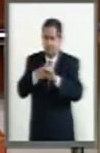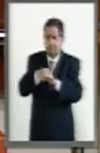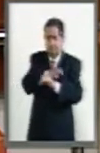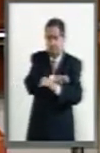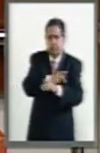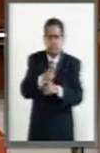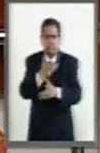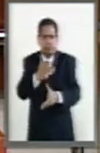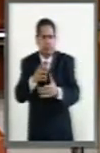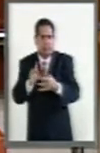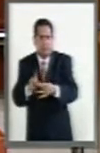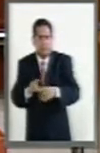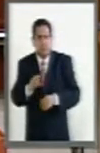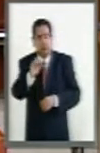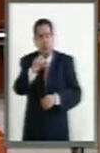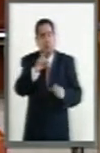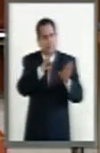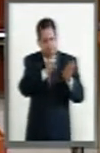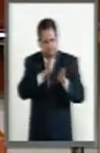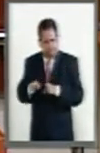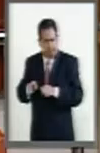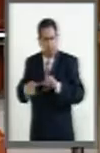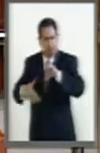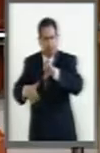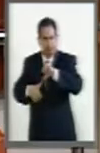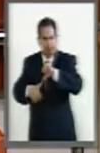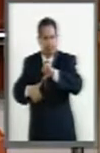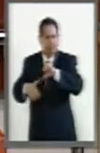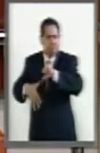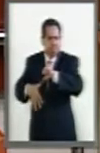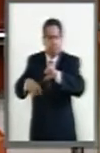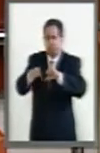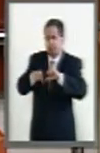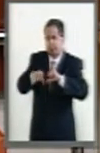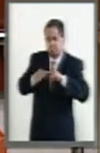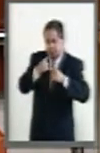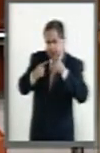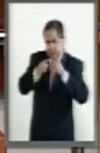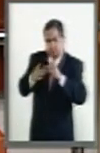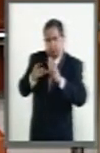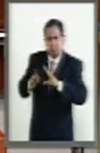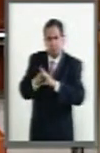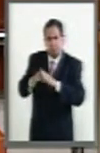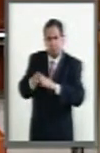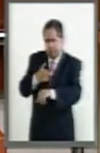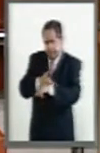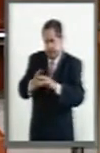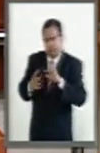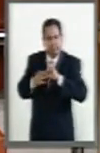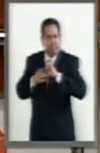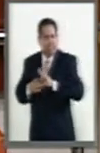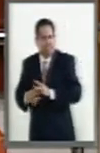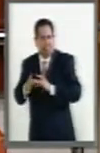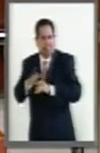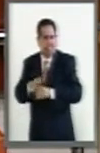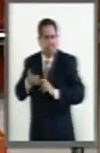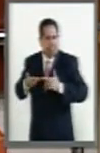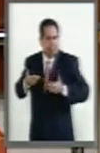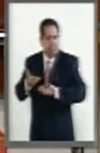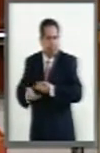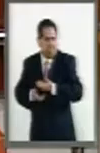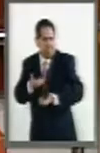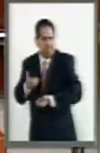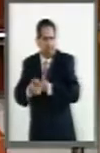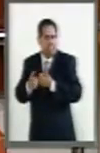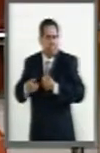los gobiernos de América Central, por supuesto, a fin de elaborar una estrategia común relativa a profundizar y ampliar nuestras relaciones de